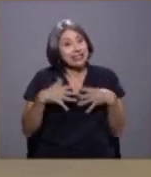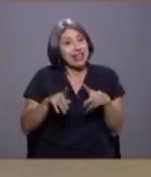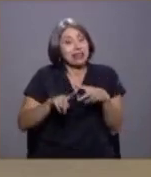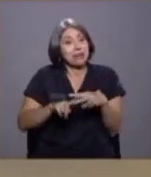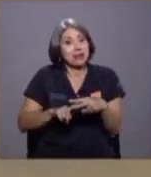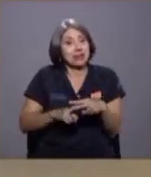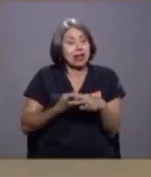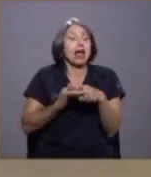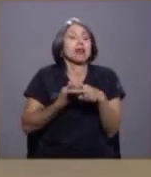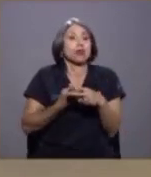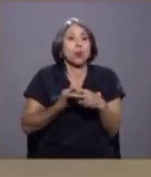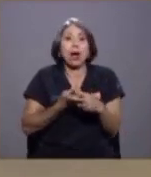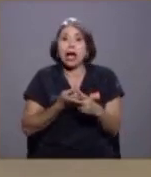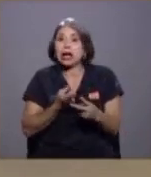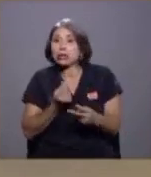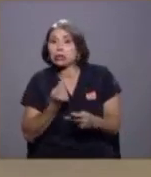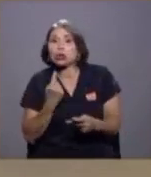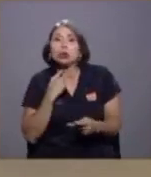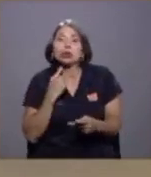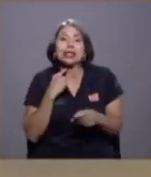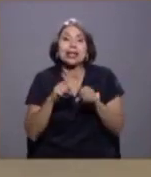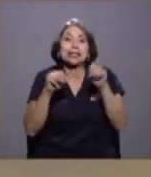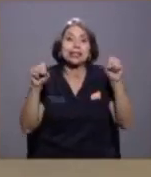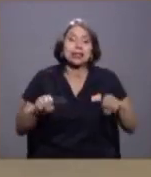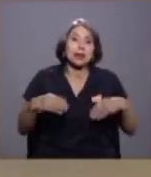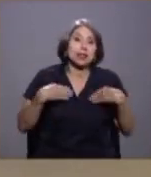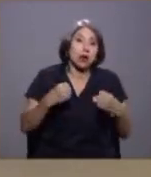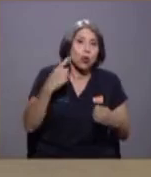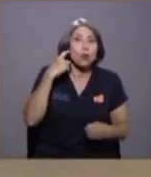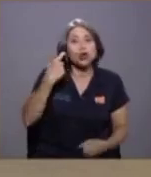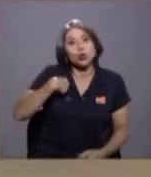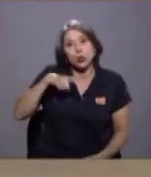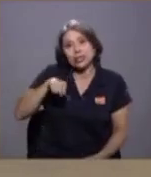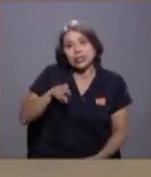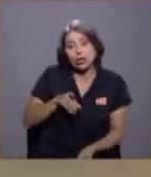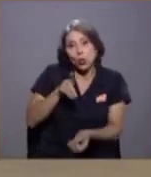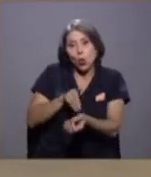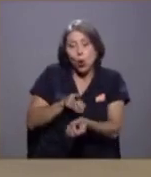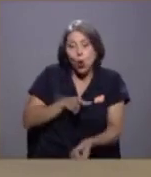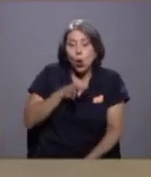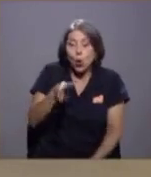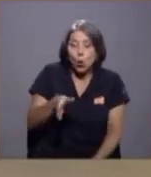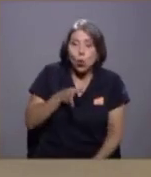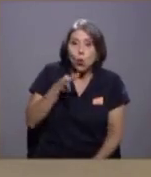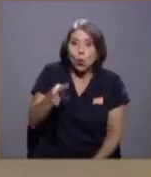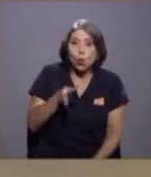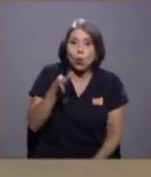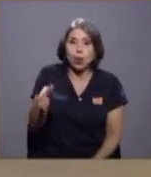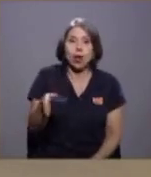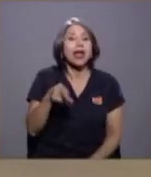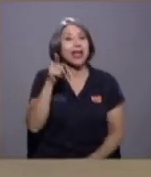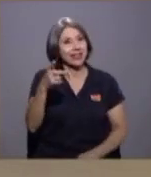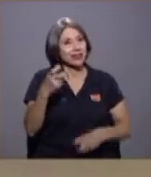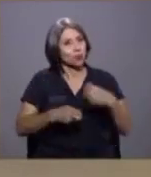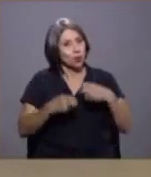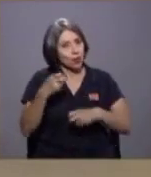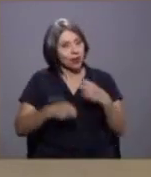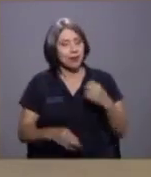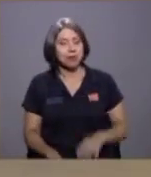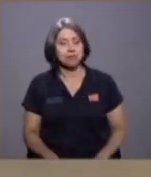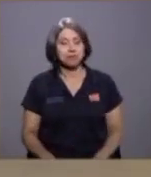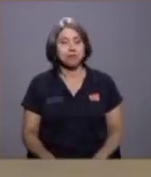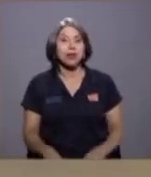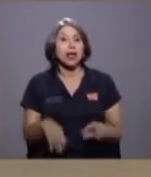al sistema de salud del país algunas cositas. Ese es un problema. Y el otro,